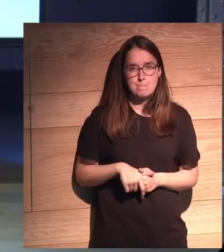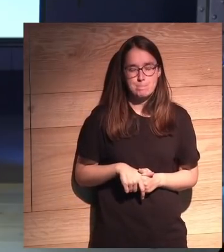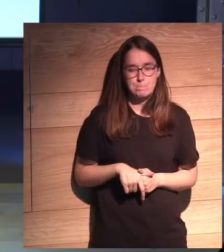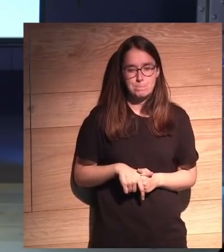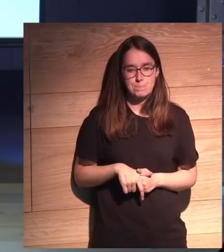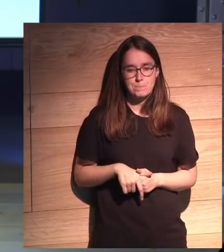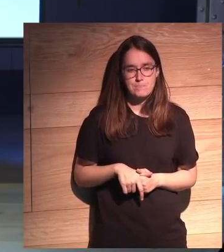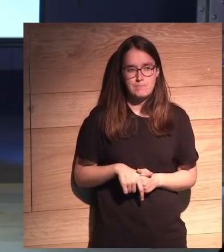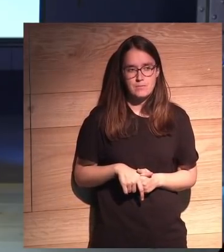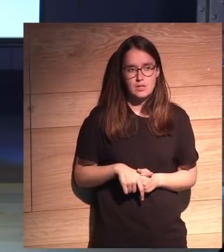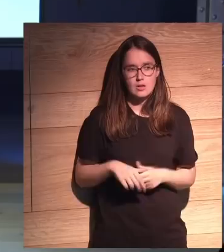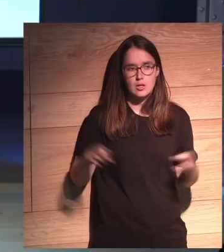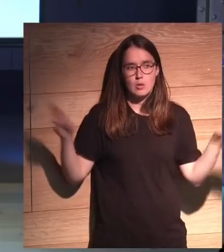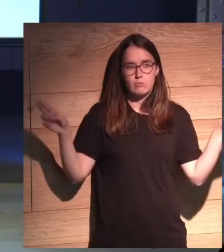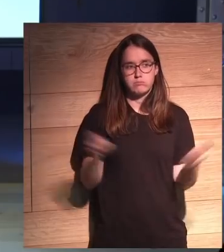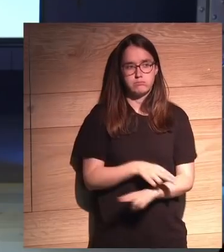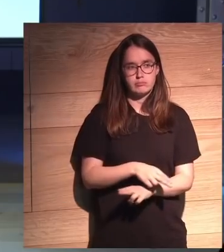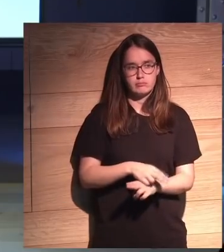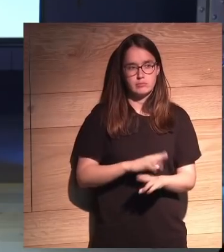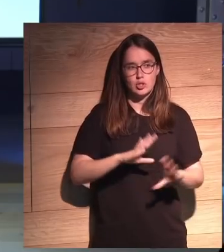quedan abolidos